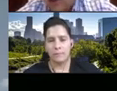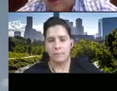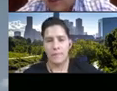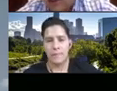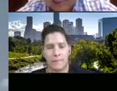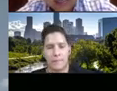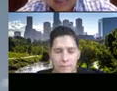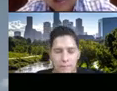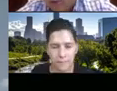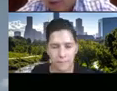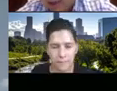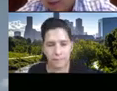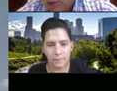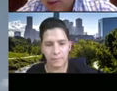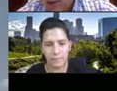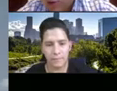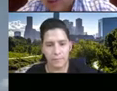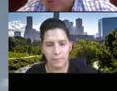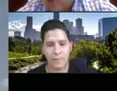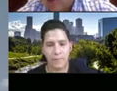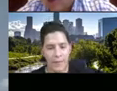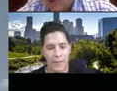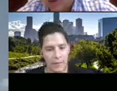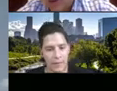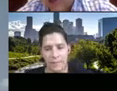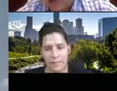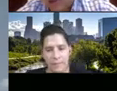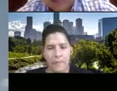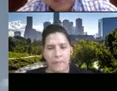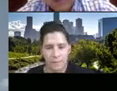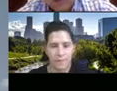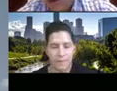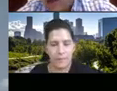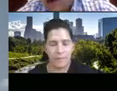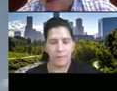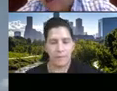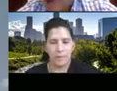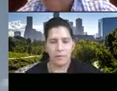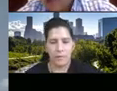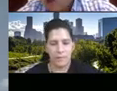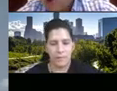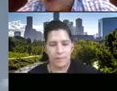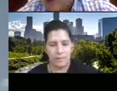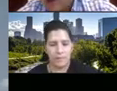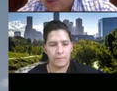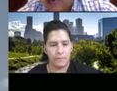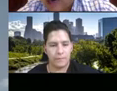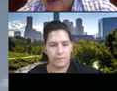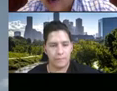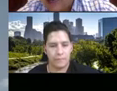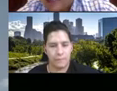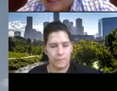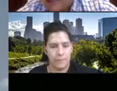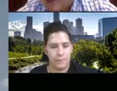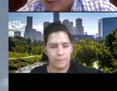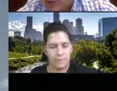están en este webinar, ¿no? Entonces, en un momento excelente, ya te voy platicando y ahorita Lourdes nos va a ayudar a seguir